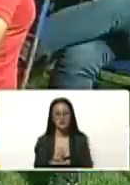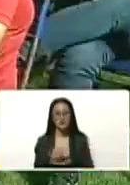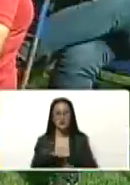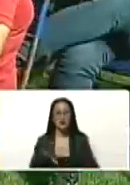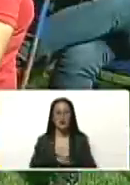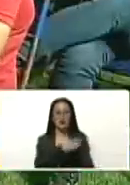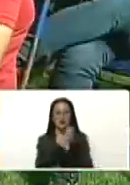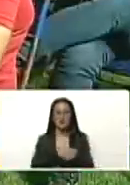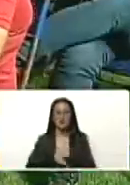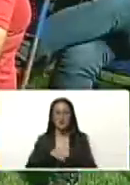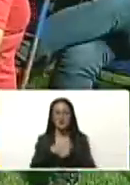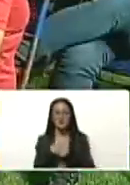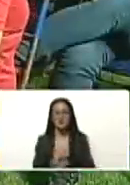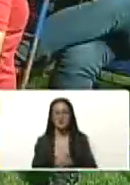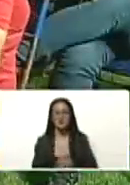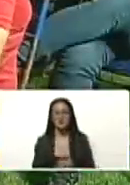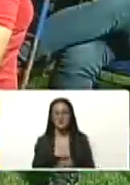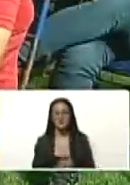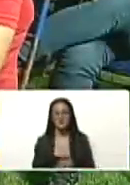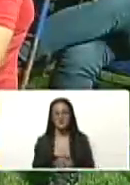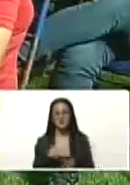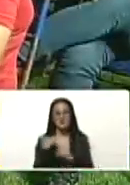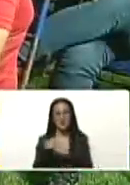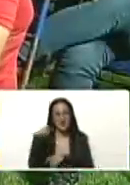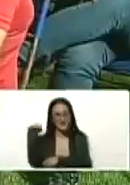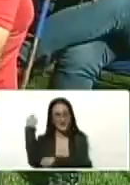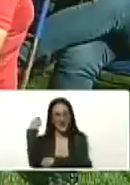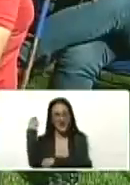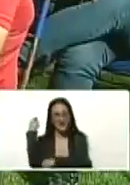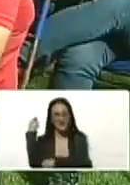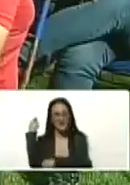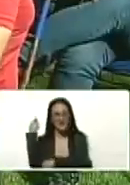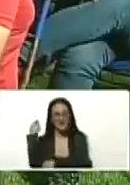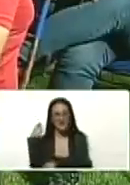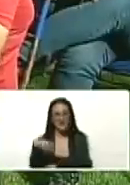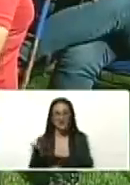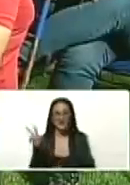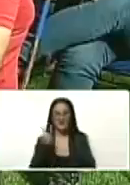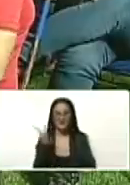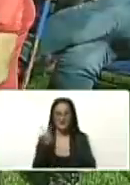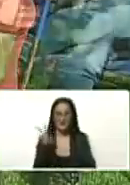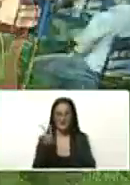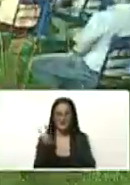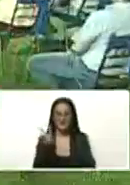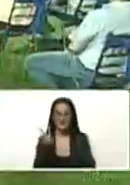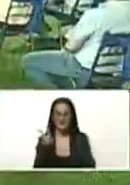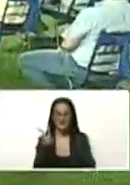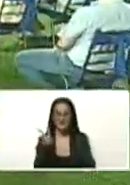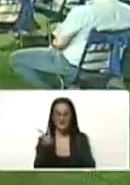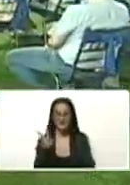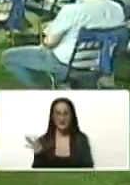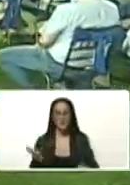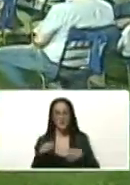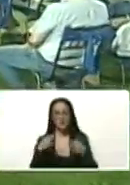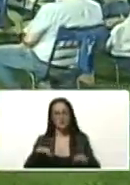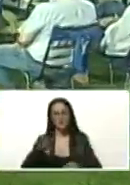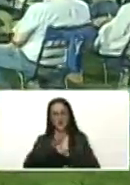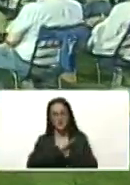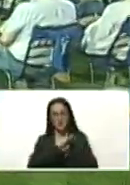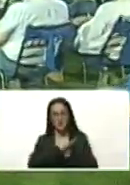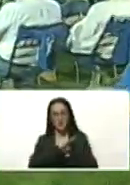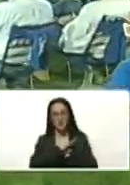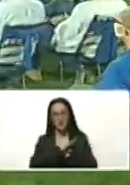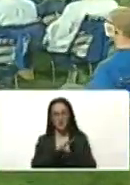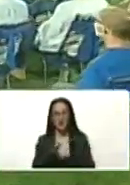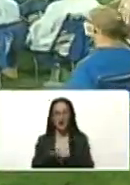cantamos al ritmo del llano, al ritmo venezolano, la música nuestra, con